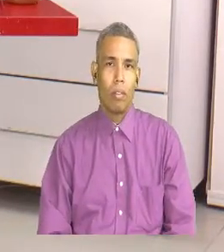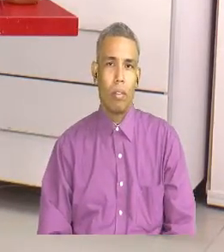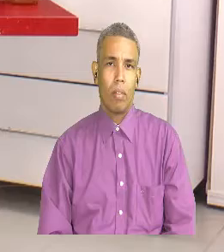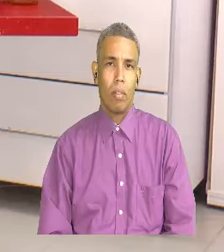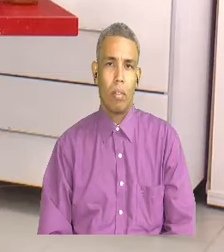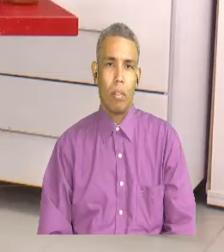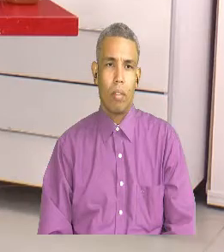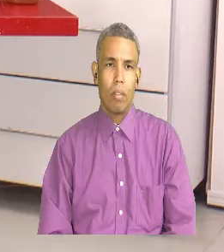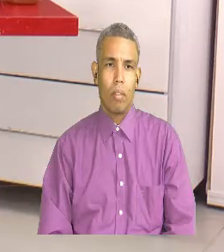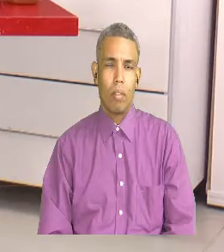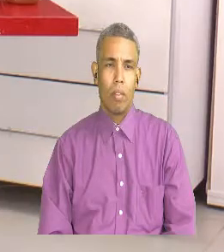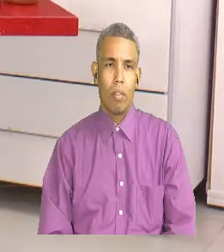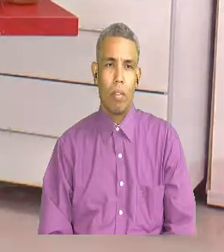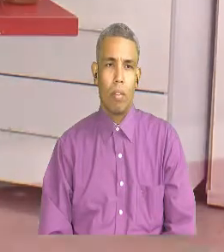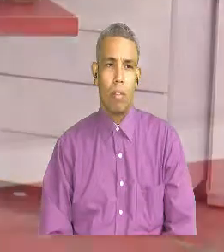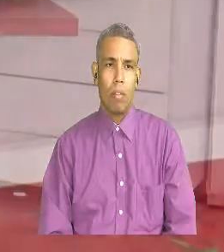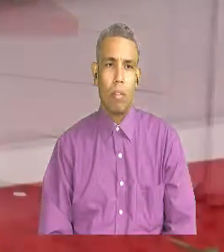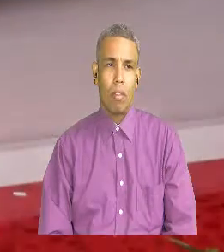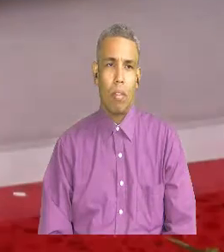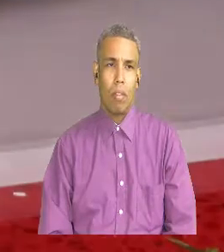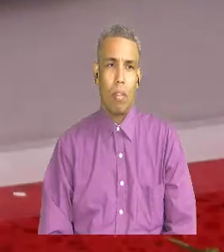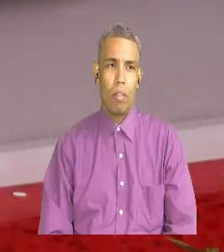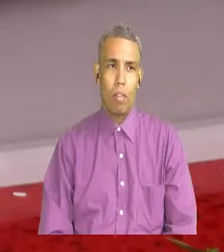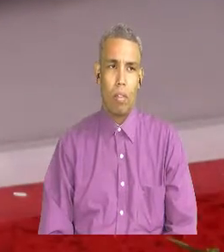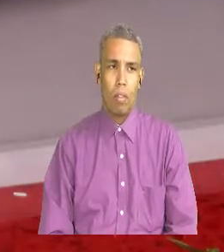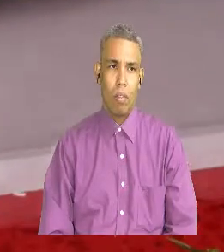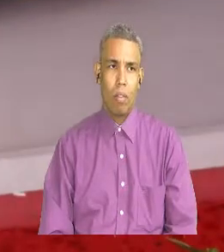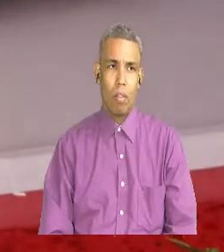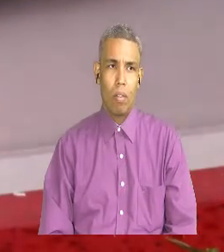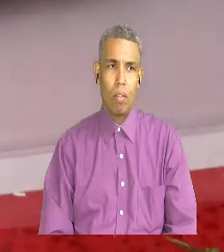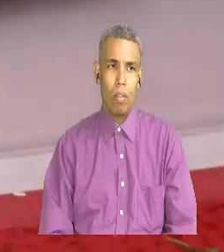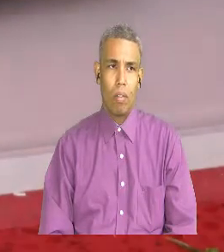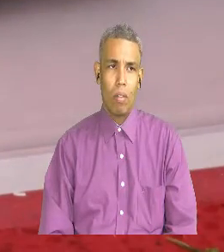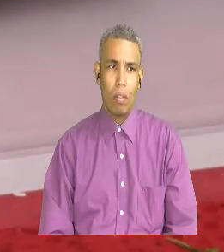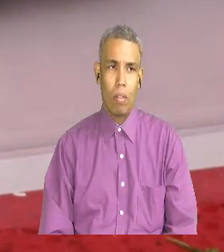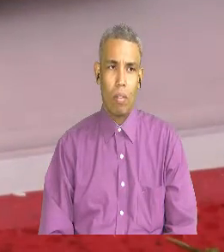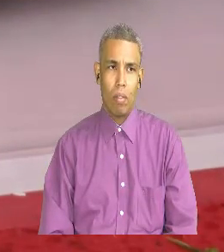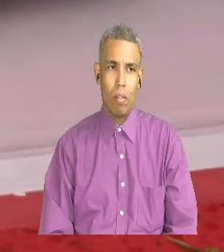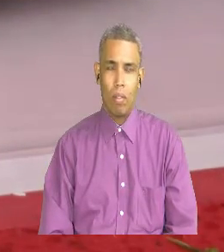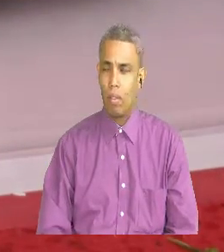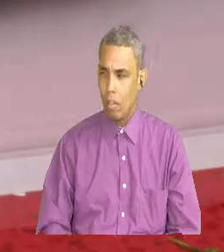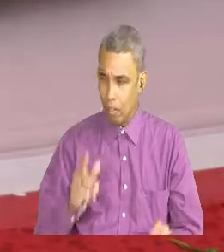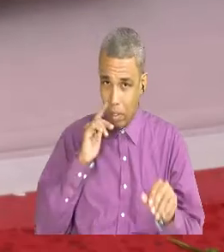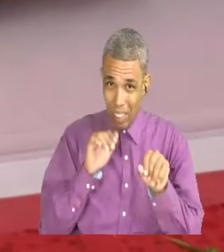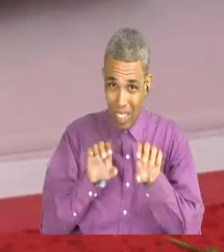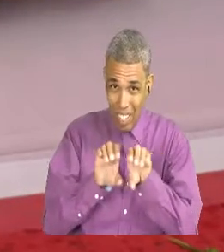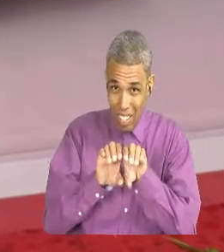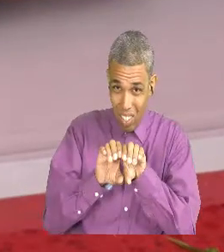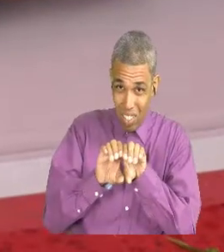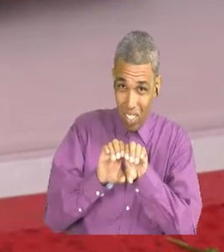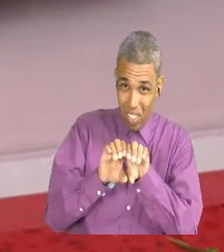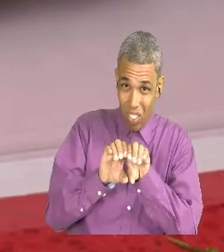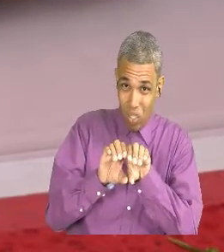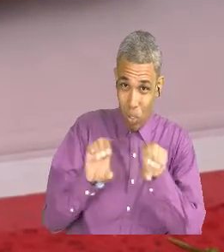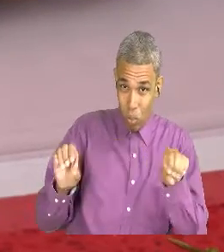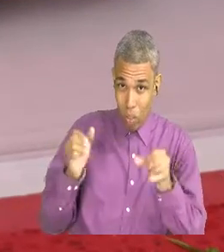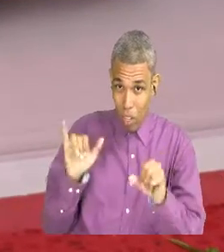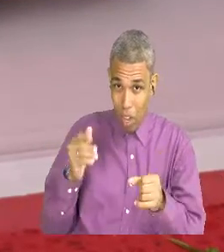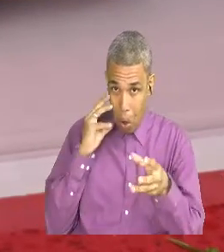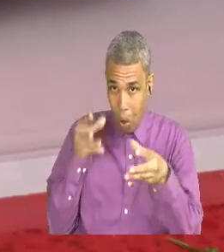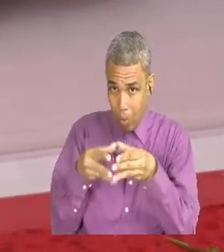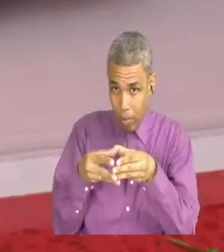calabacín. No, no lo había picado. En cuadritos. Yo cojo por acá el tomate. Que si no tienen champiñones, que si no tienen